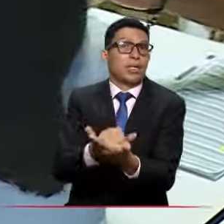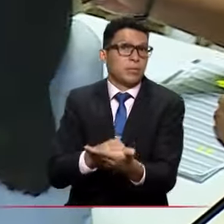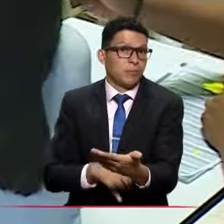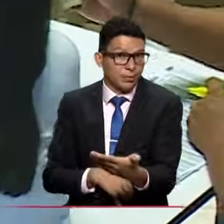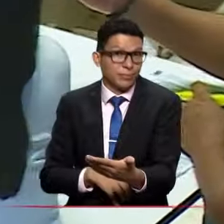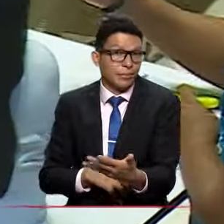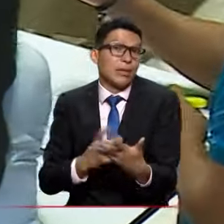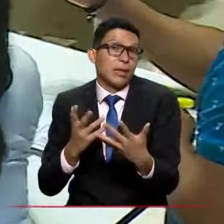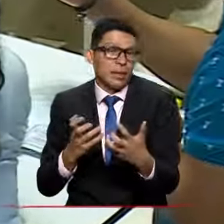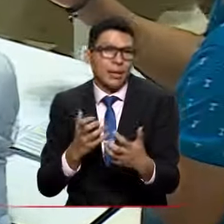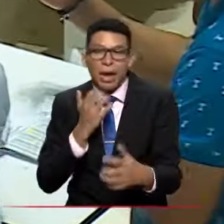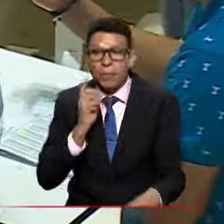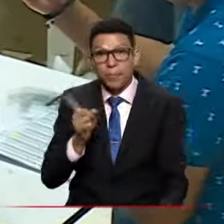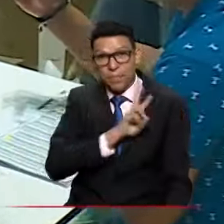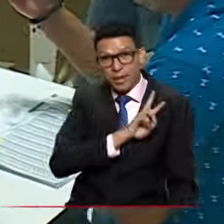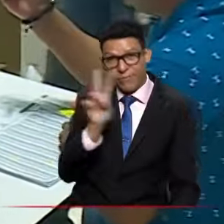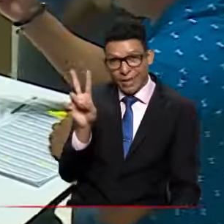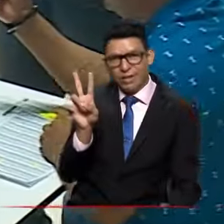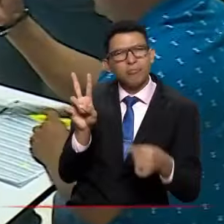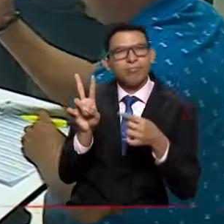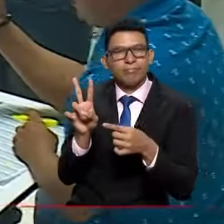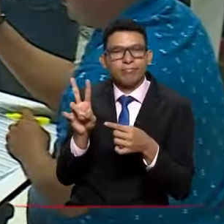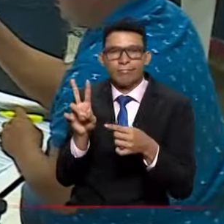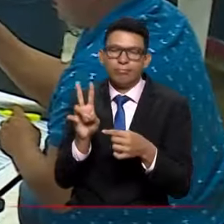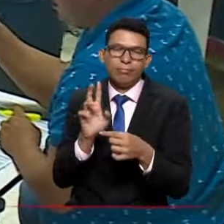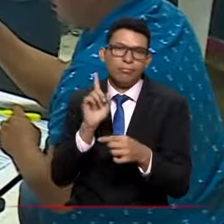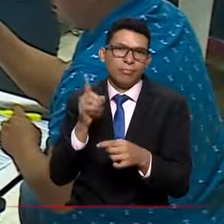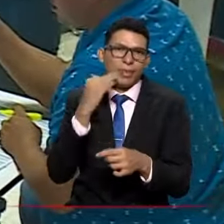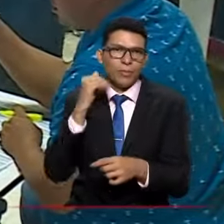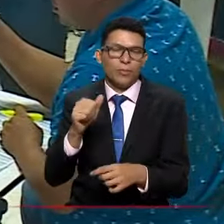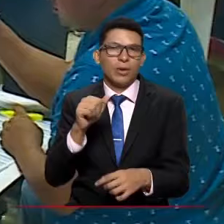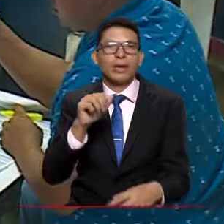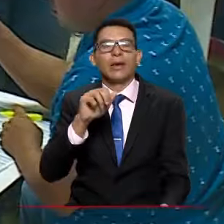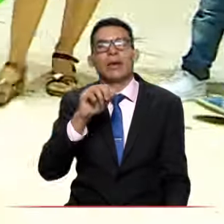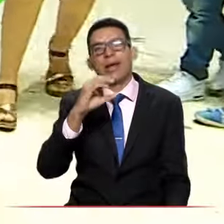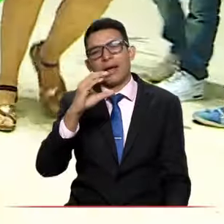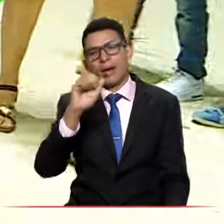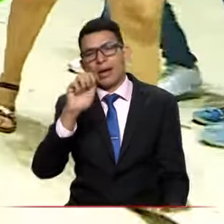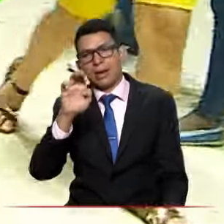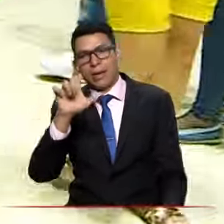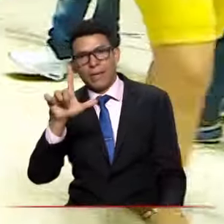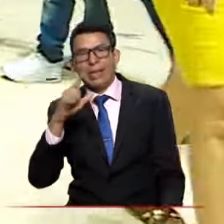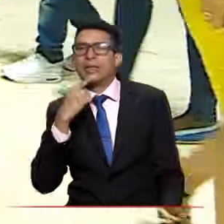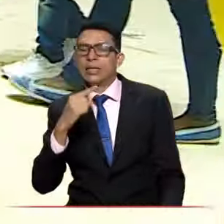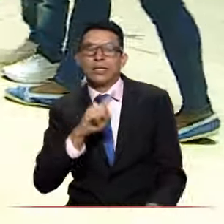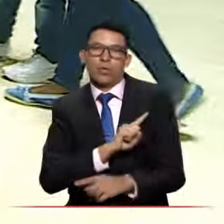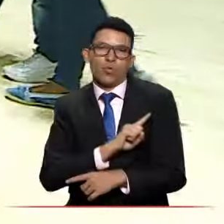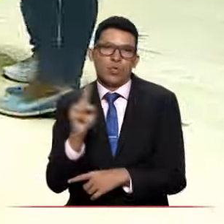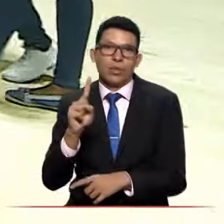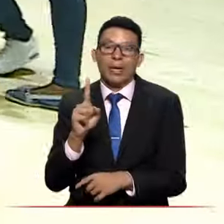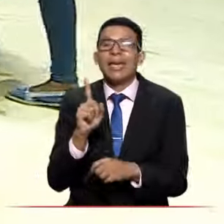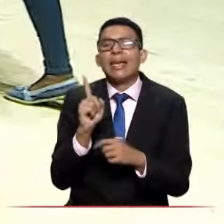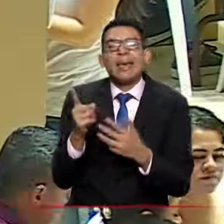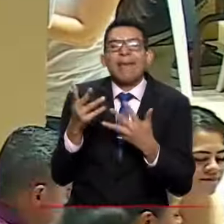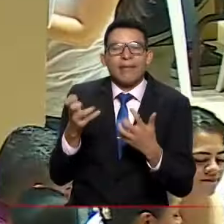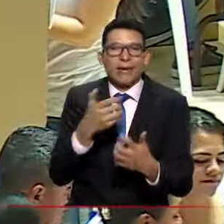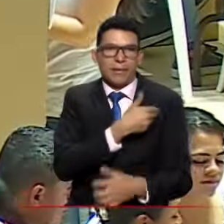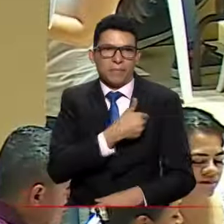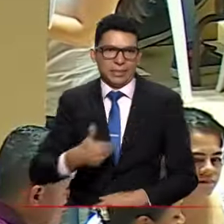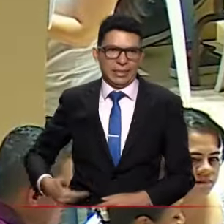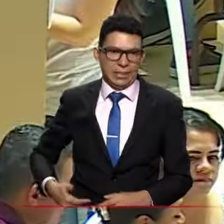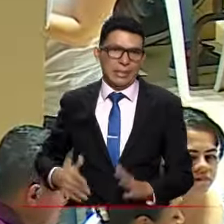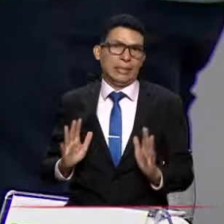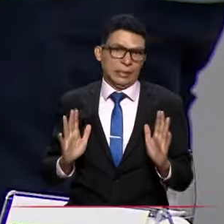elegibles. En el caso del Valle del Cauca, esta vez no estará la senadora María Fernanda Cabal en la lista, porque es precandidata